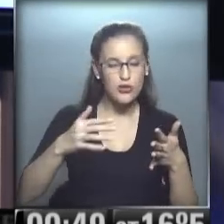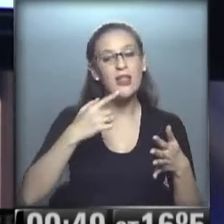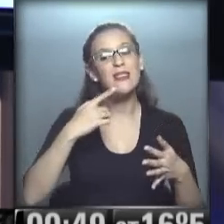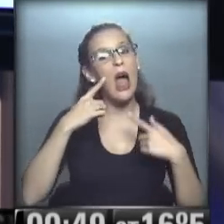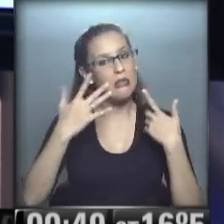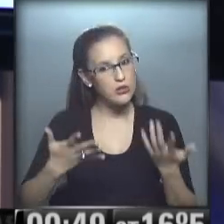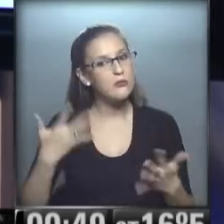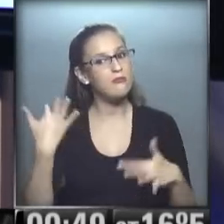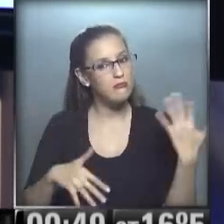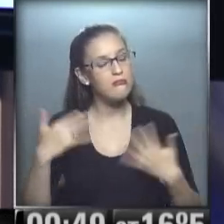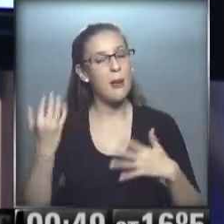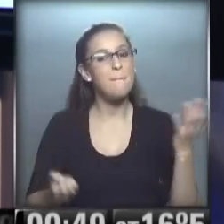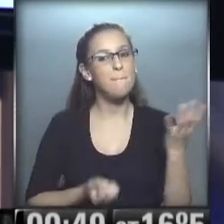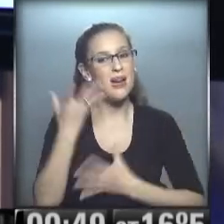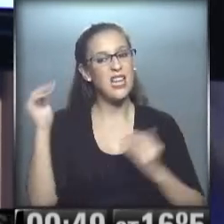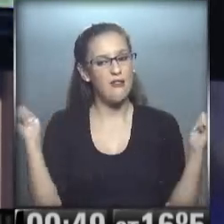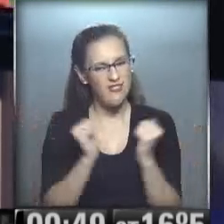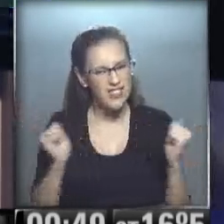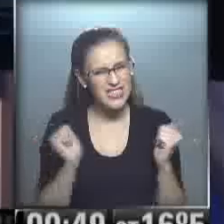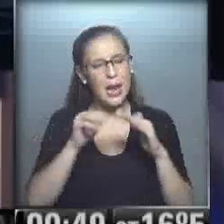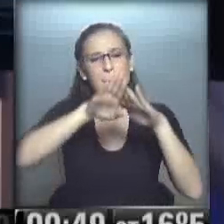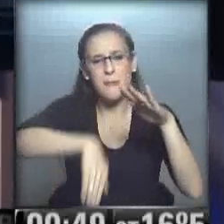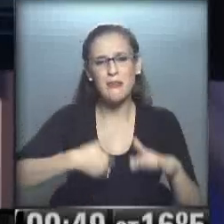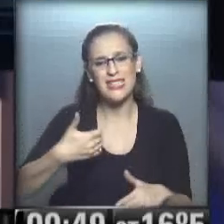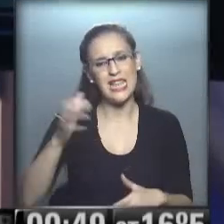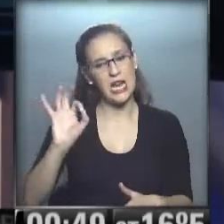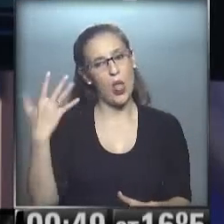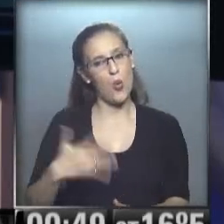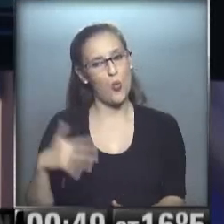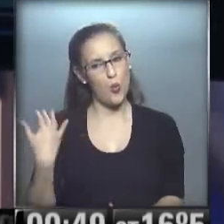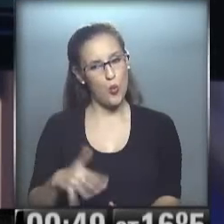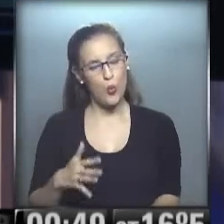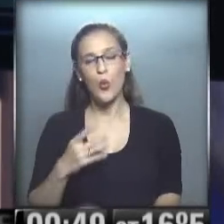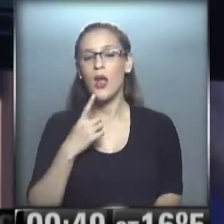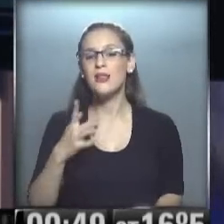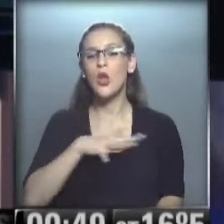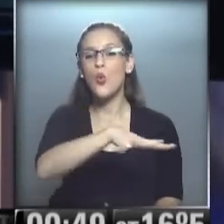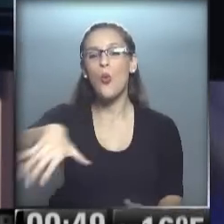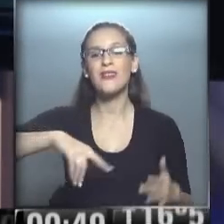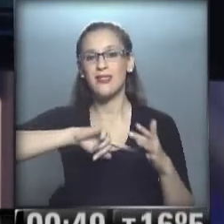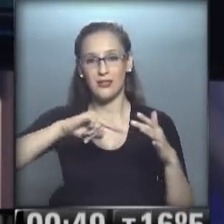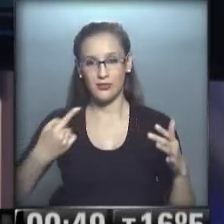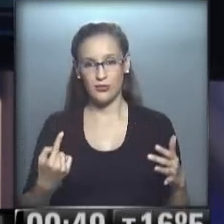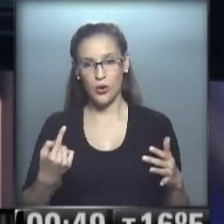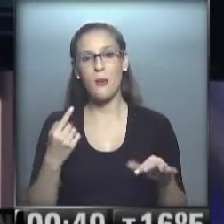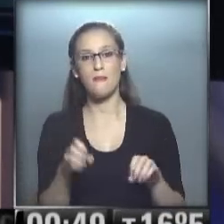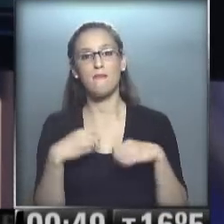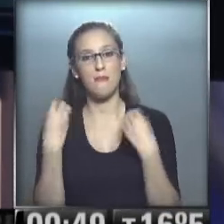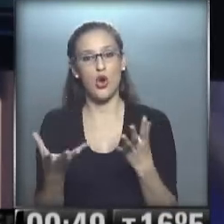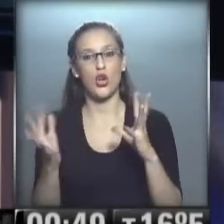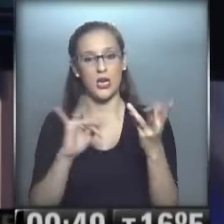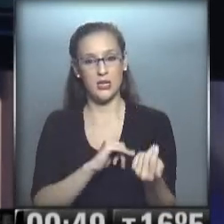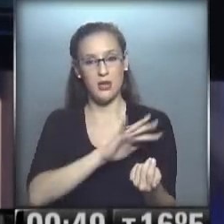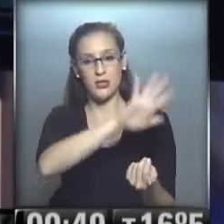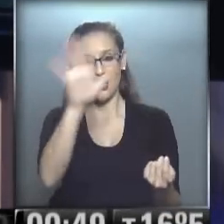pero una mañana realmente muy fría con mínimas de 6 grados. En la región central, en general, buenas condiciones del tiempo, con cielo